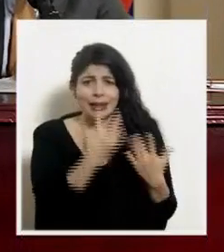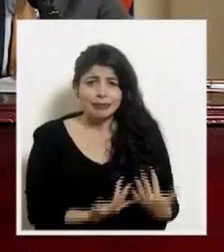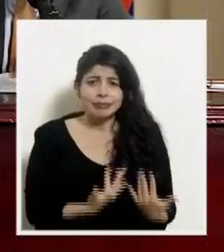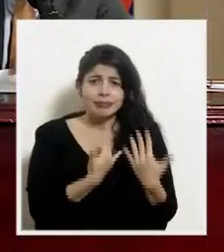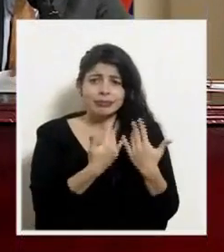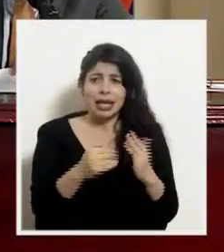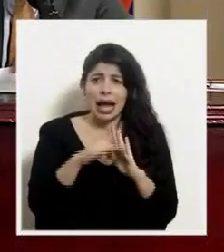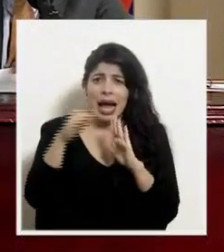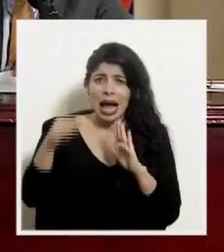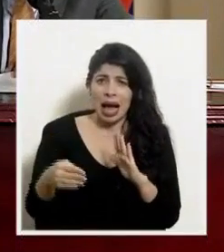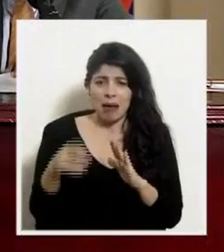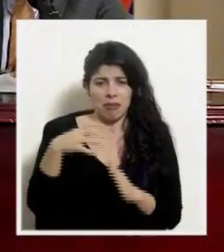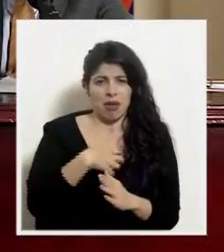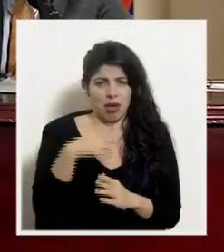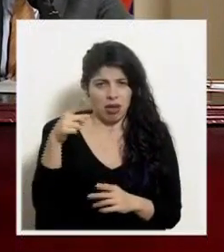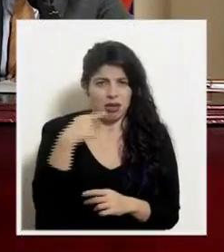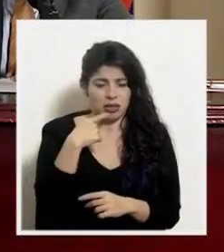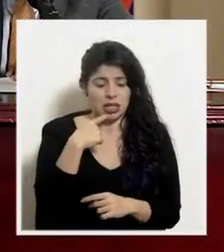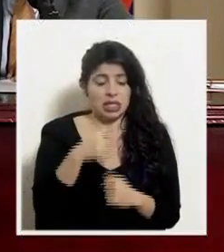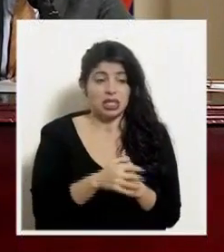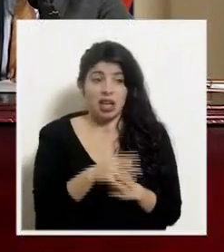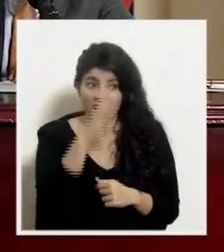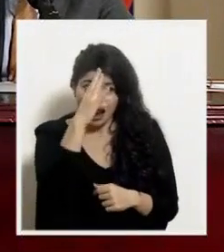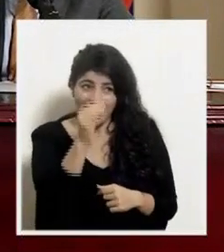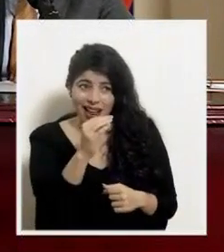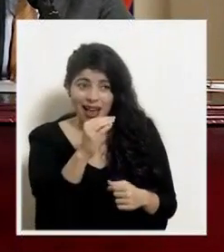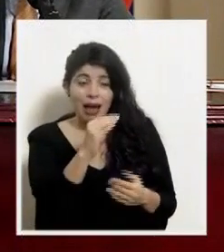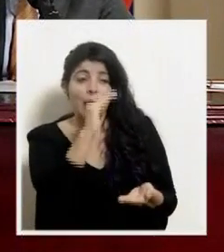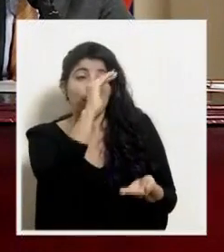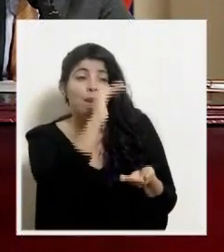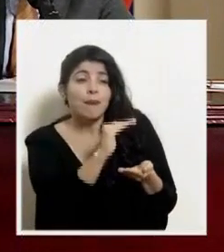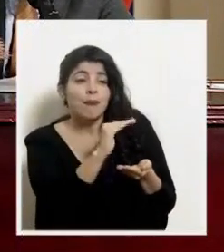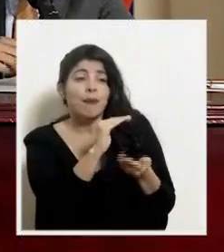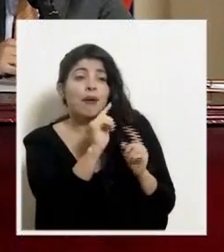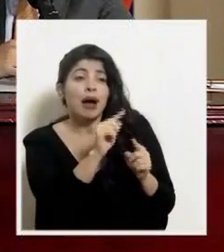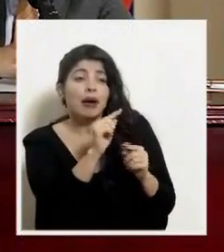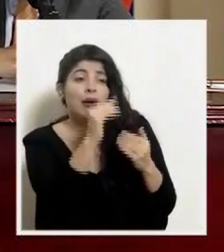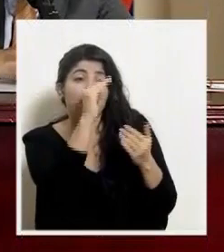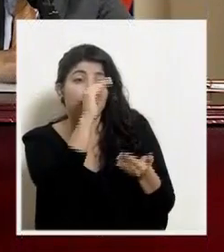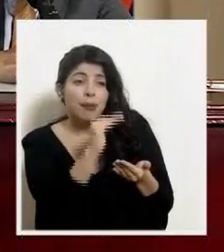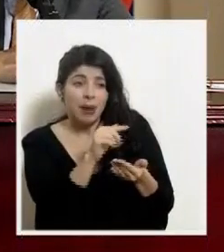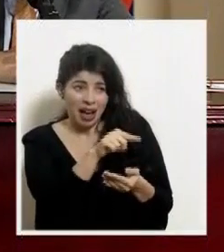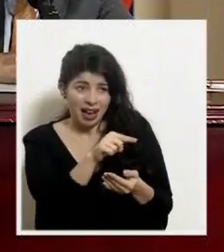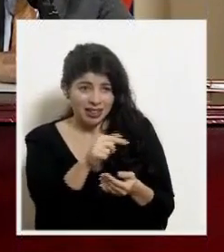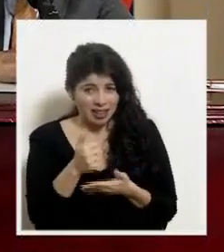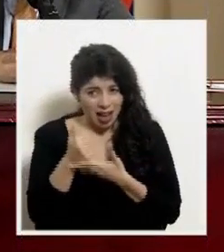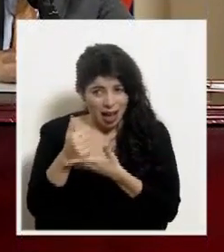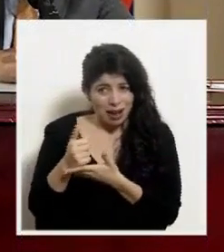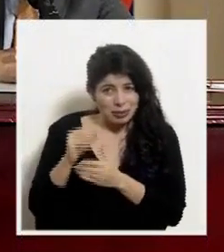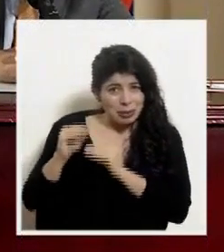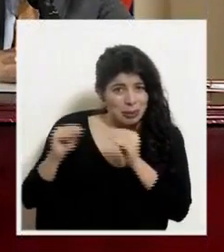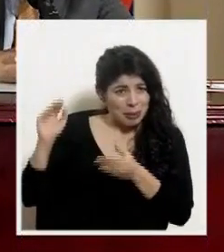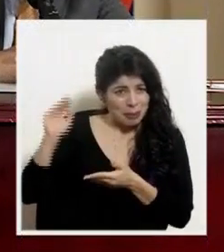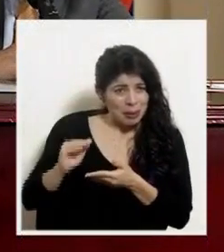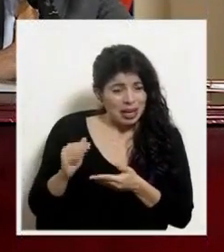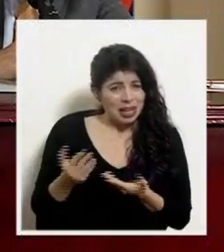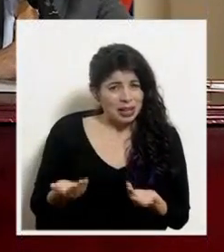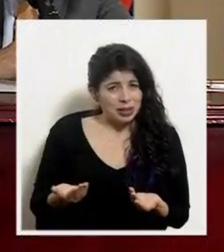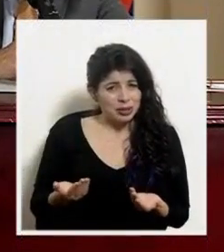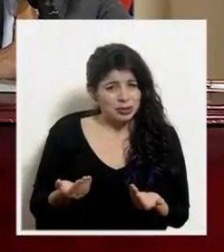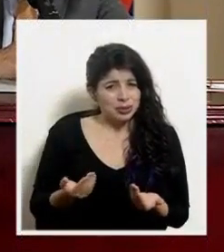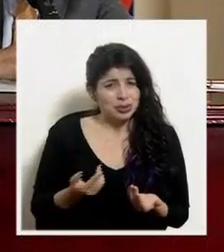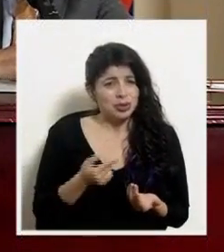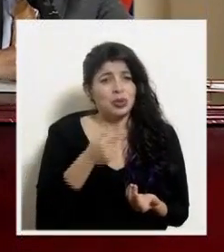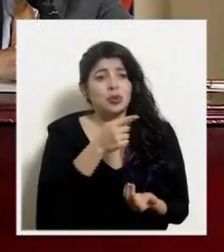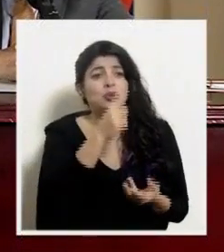camas, alega. ¿Creen que reducir el aforo en lugares y demás bajará la tasa de contagios? ¿Qué espera el grupo